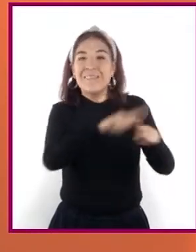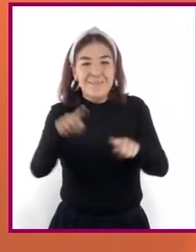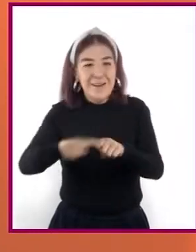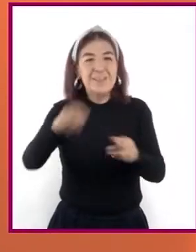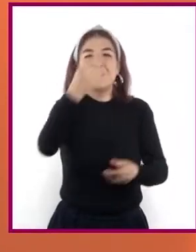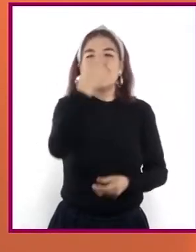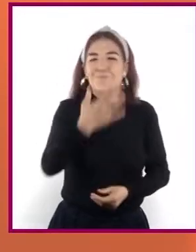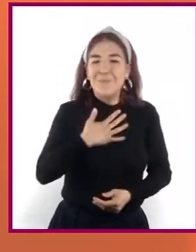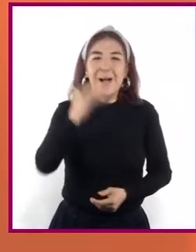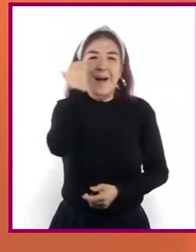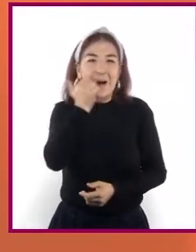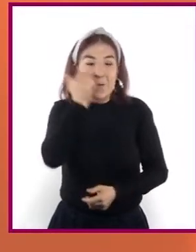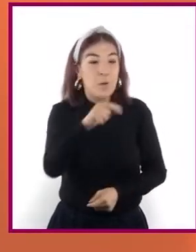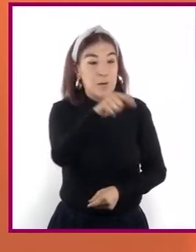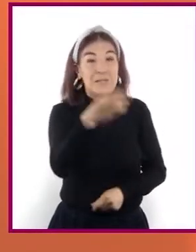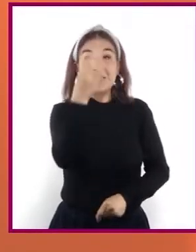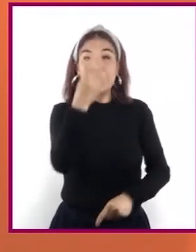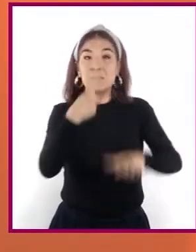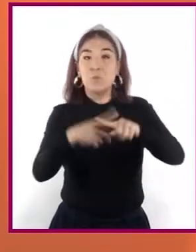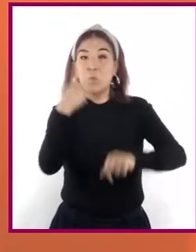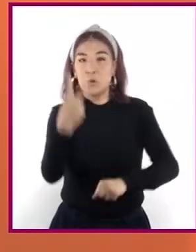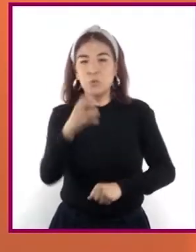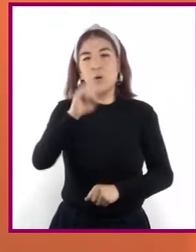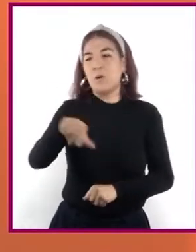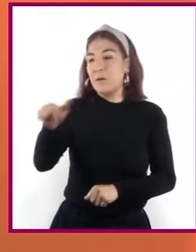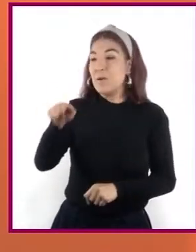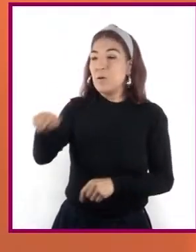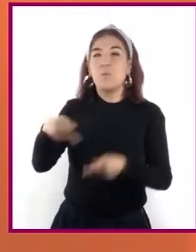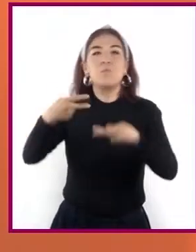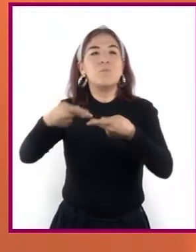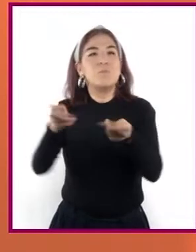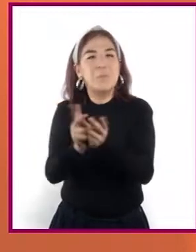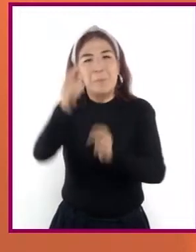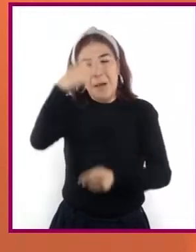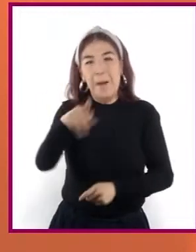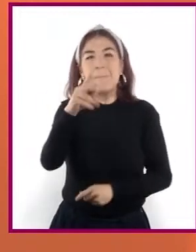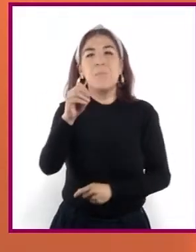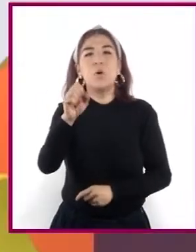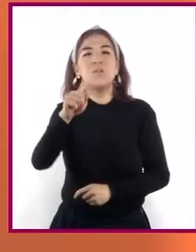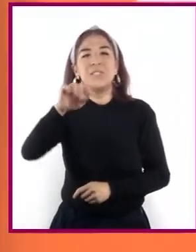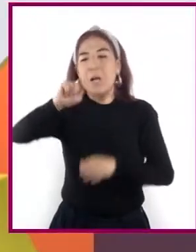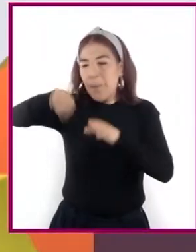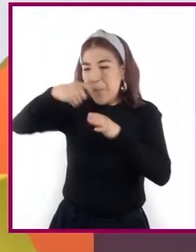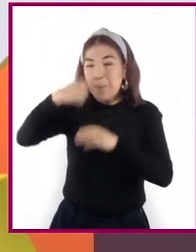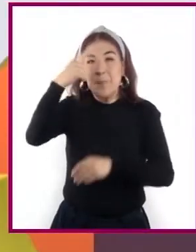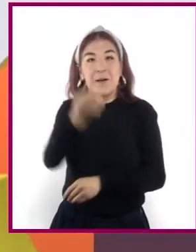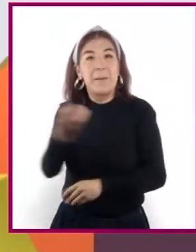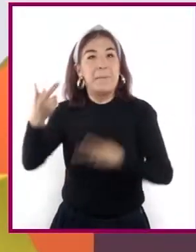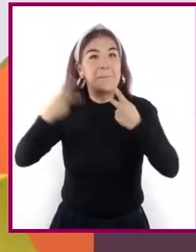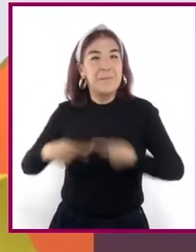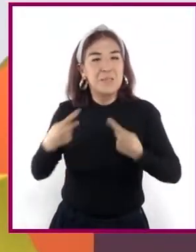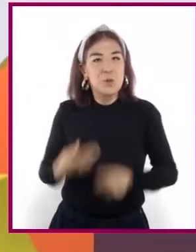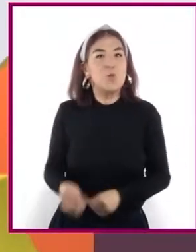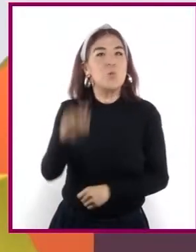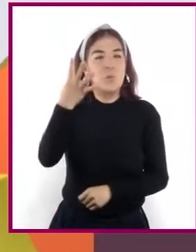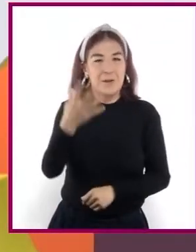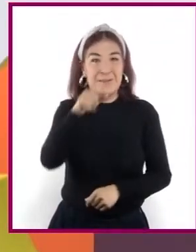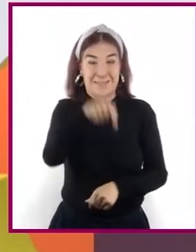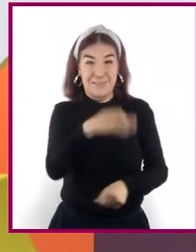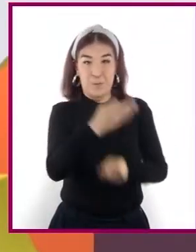al calcular la cantidad de ingredientes de un postre para un determinado número de personas. Las situaciones que se